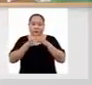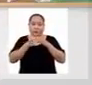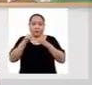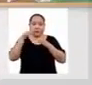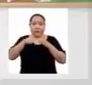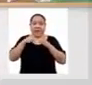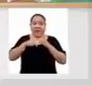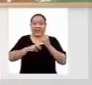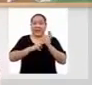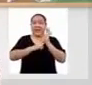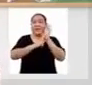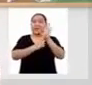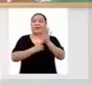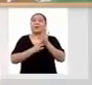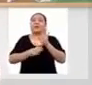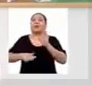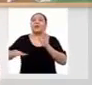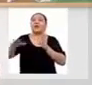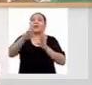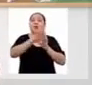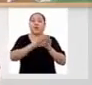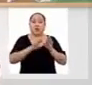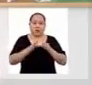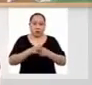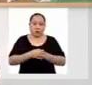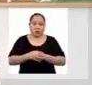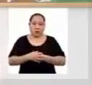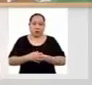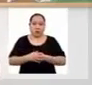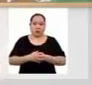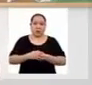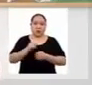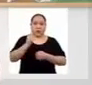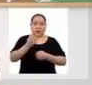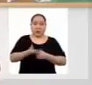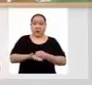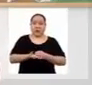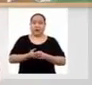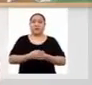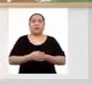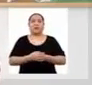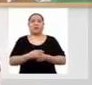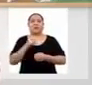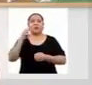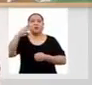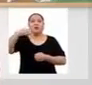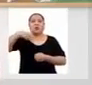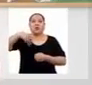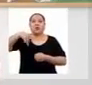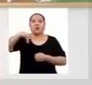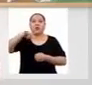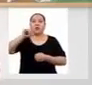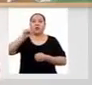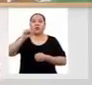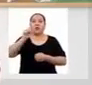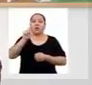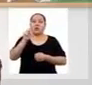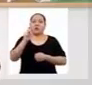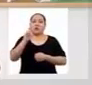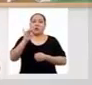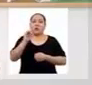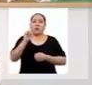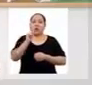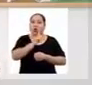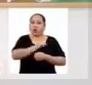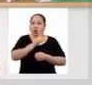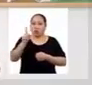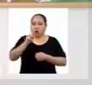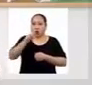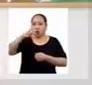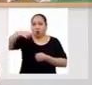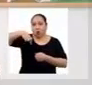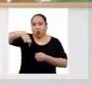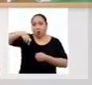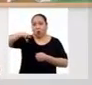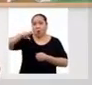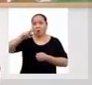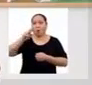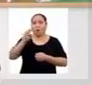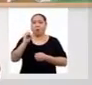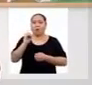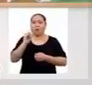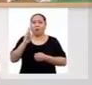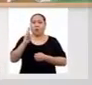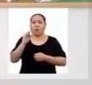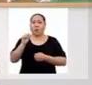que ser representativa de ella. Para nuestro caso, es un muestreo no probabilístico. Consiste en que el